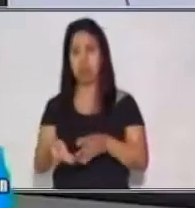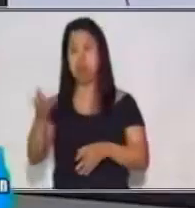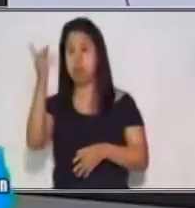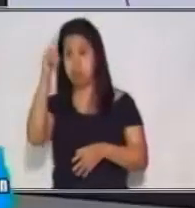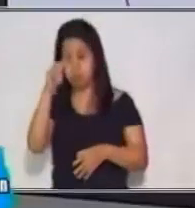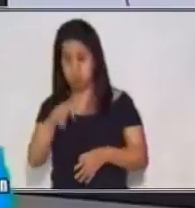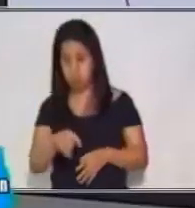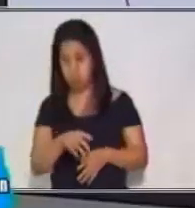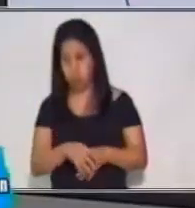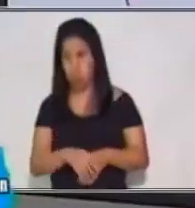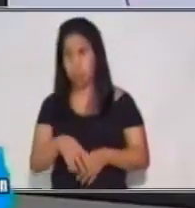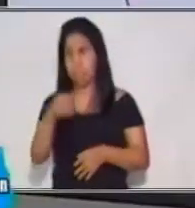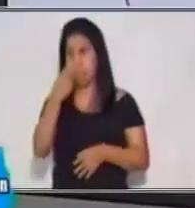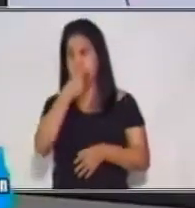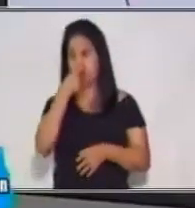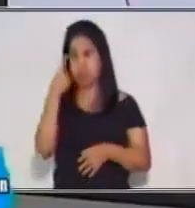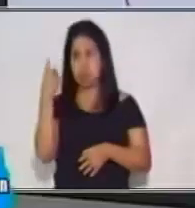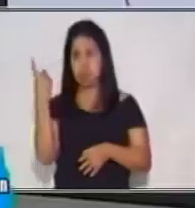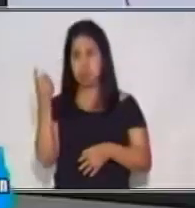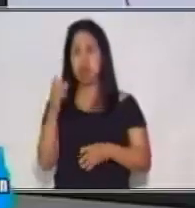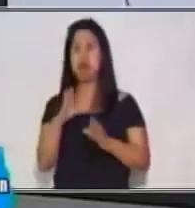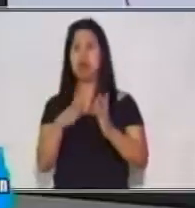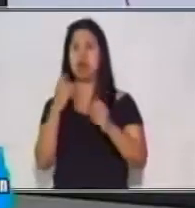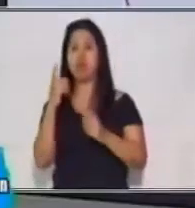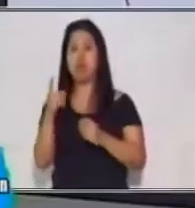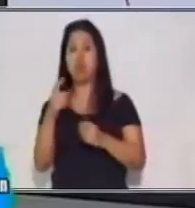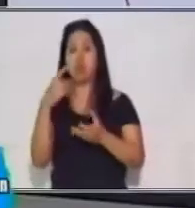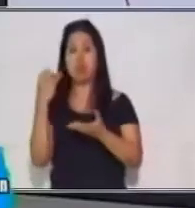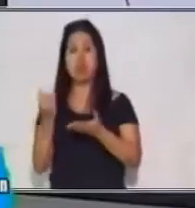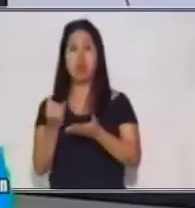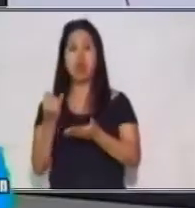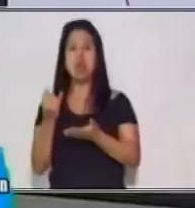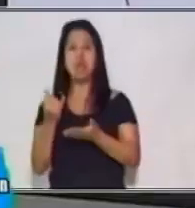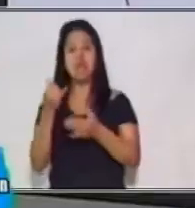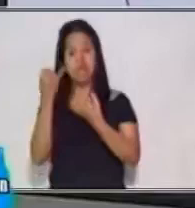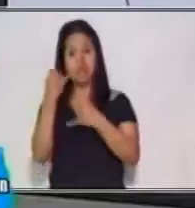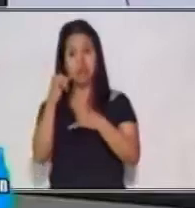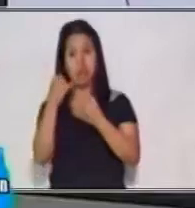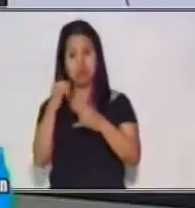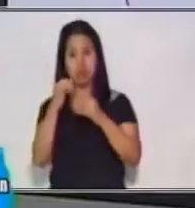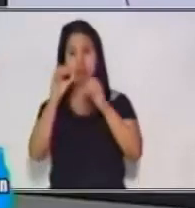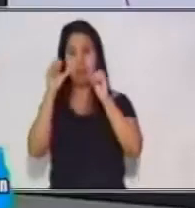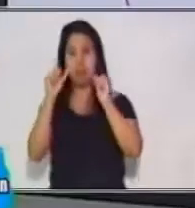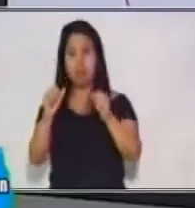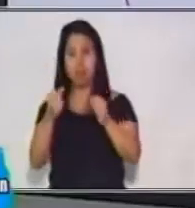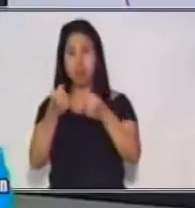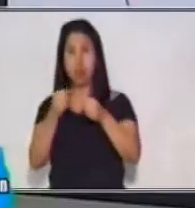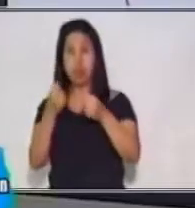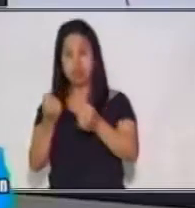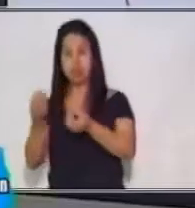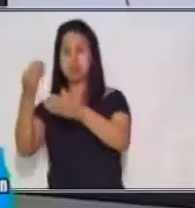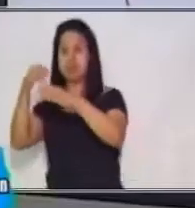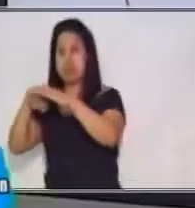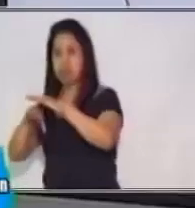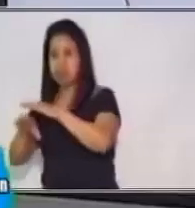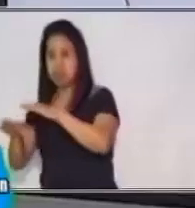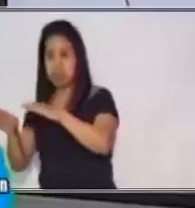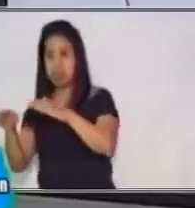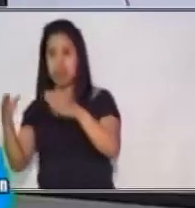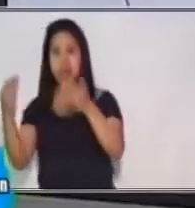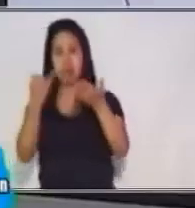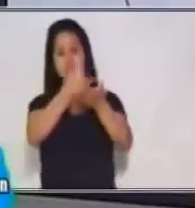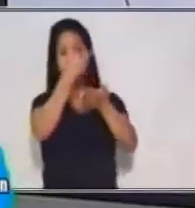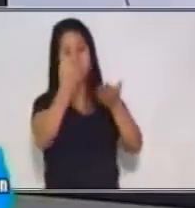hoy vamos a trabajar cómo esa información la represento en diagramas de Venn, con algunas operaciones de